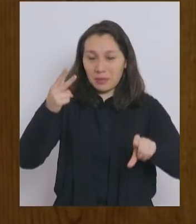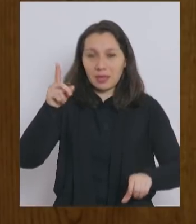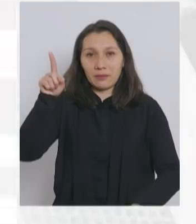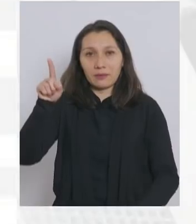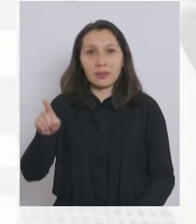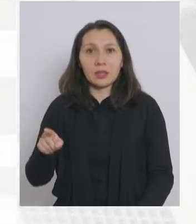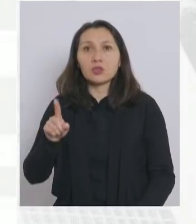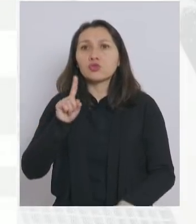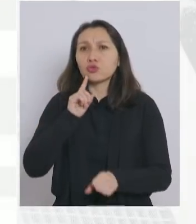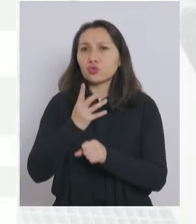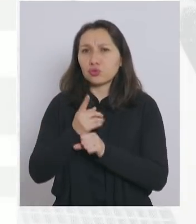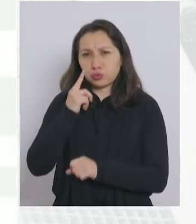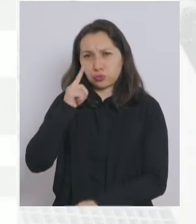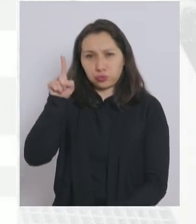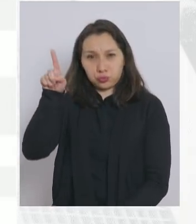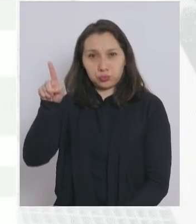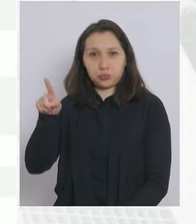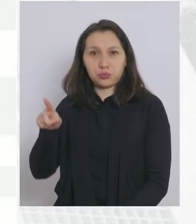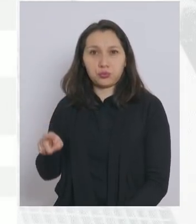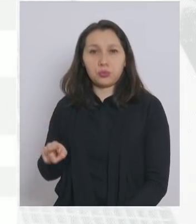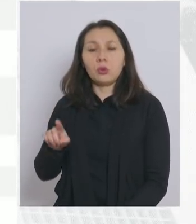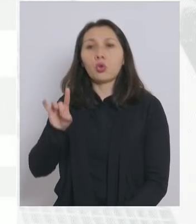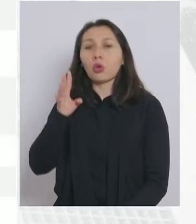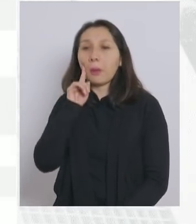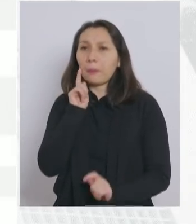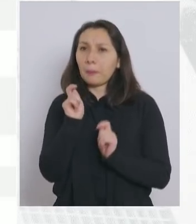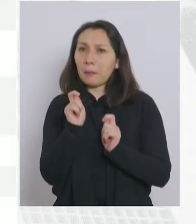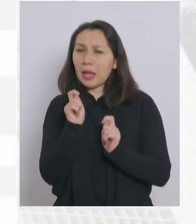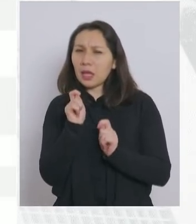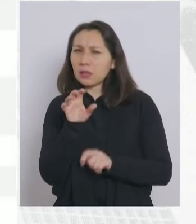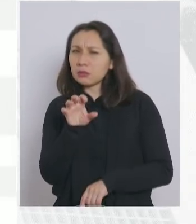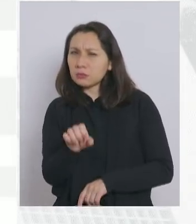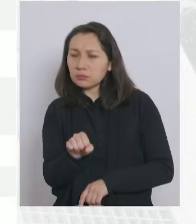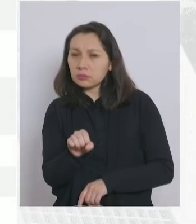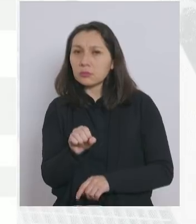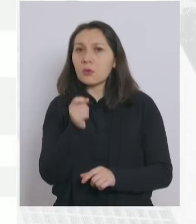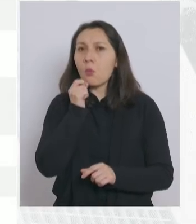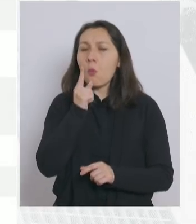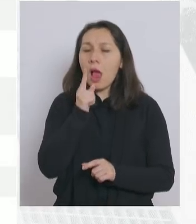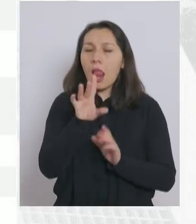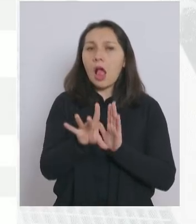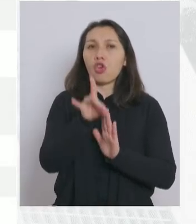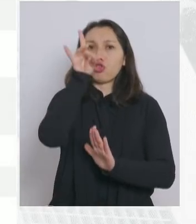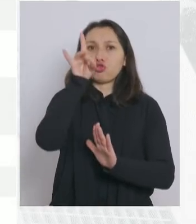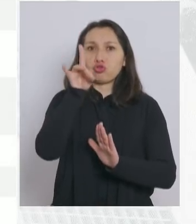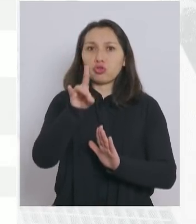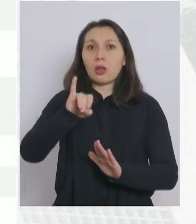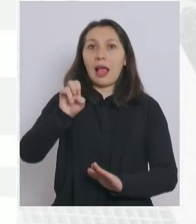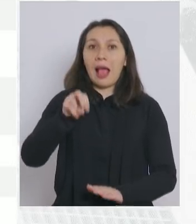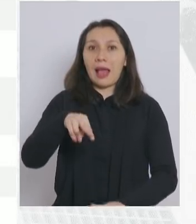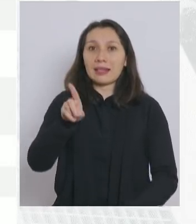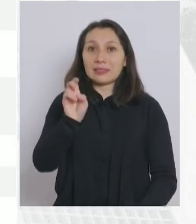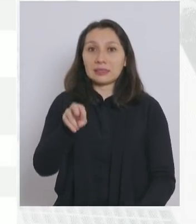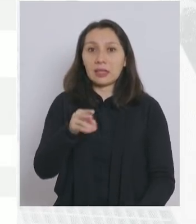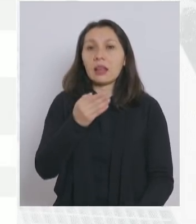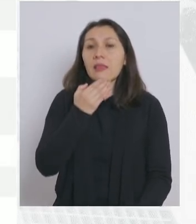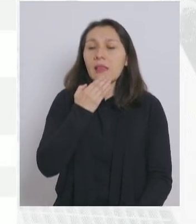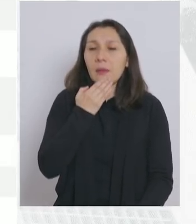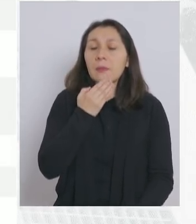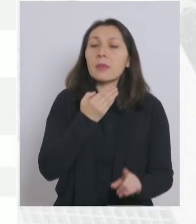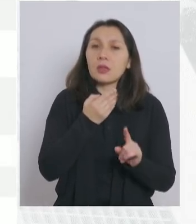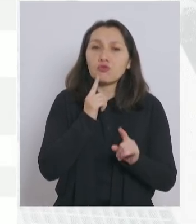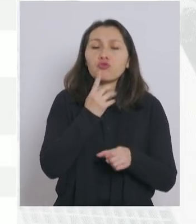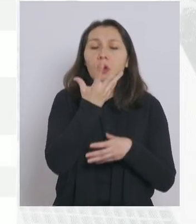pantallas contiene no solamente los riesgos identificados por parte de Janssen, sino que